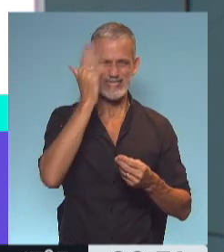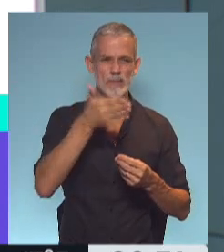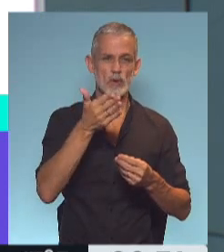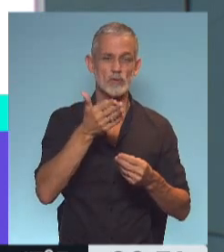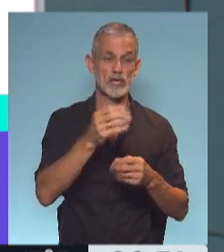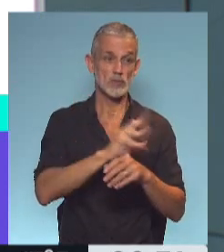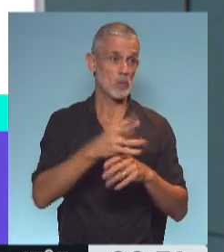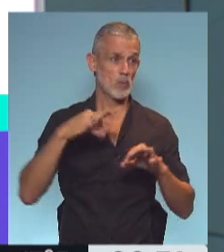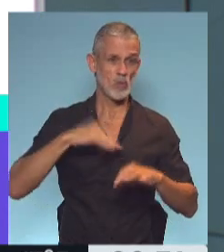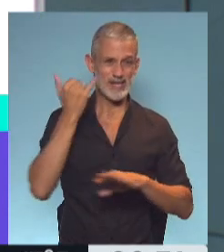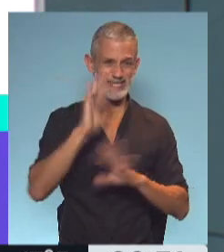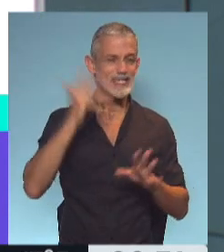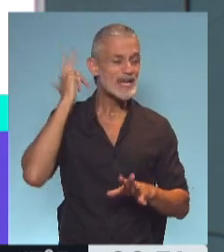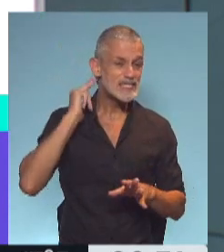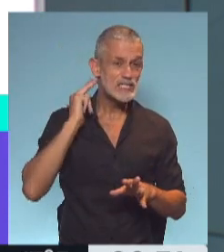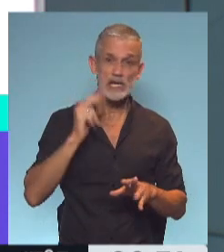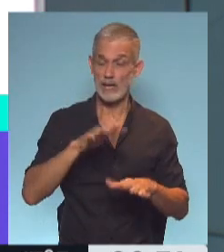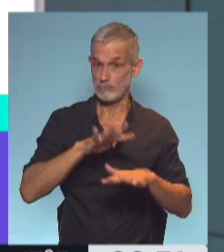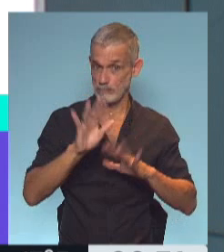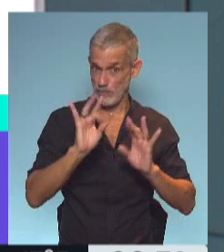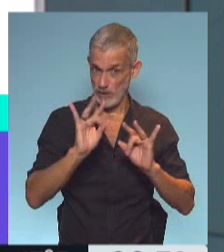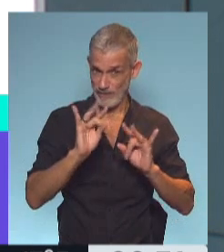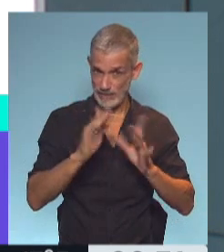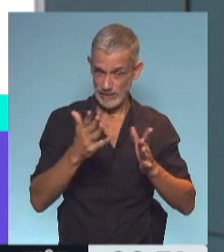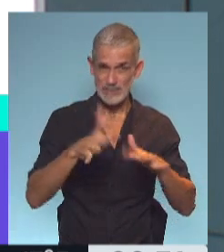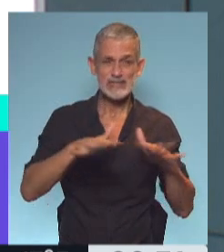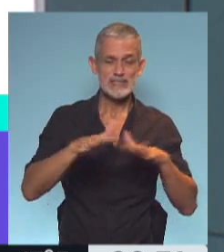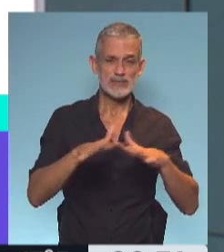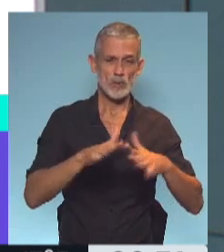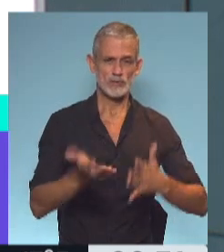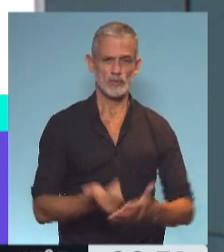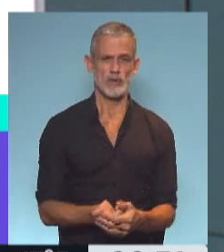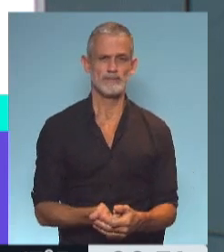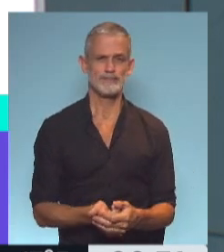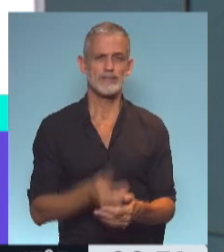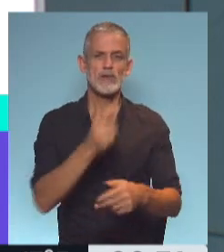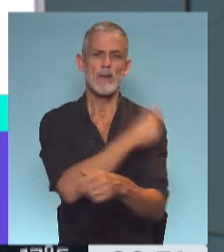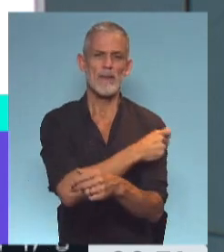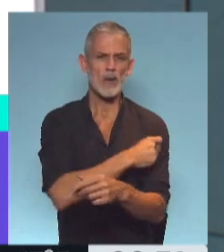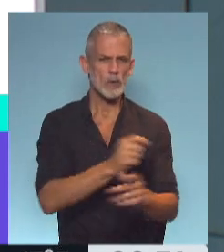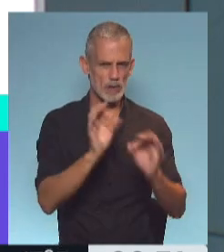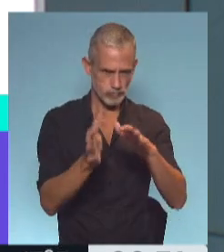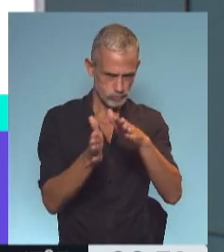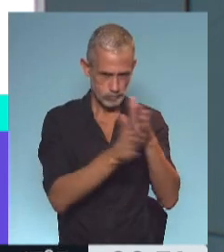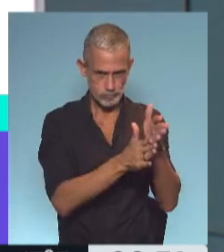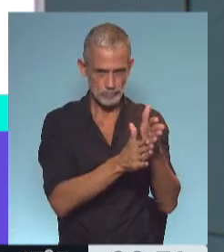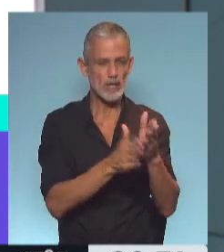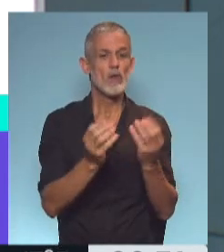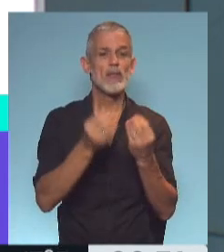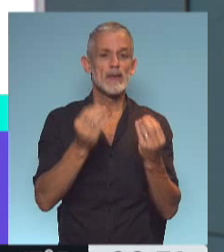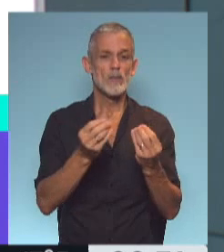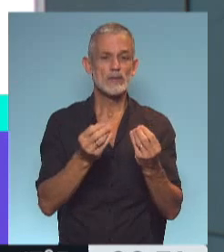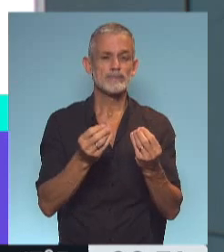infección natural, Chile tiene hoy una situación compleja. Entonces, la vacuna va por un lado, y lo mejor que puede pasar con la